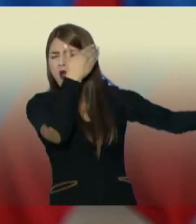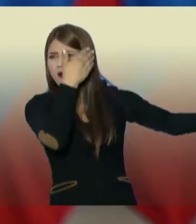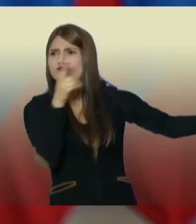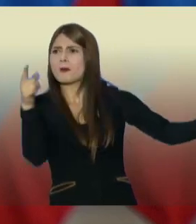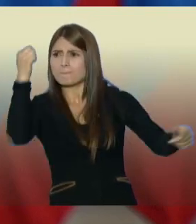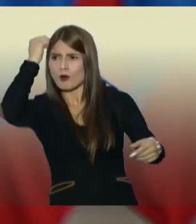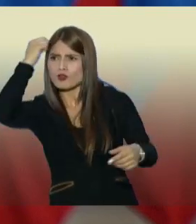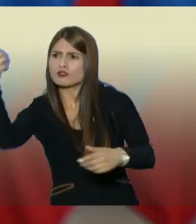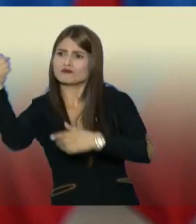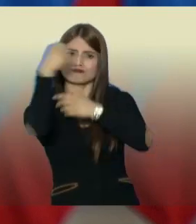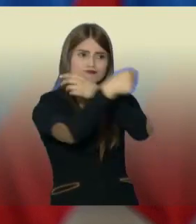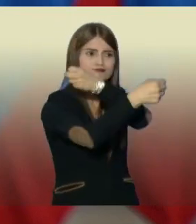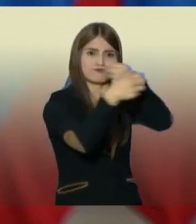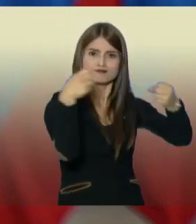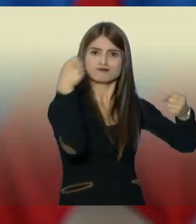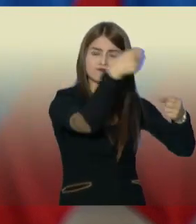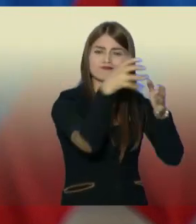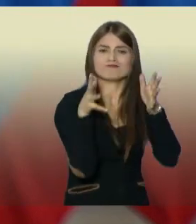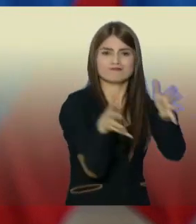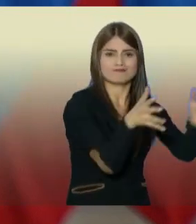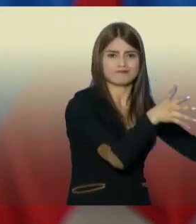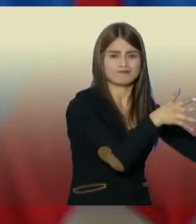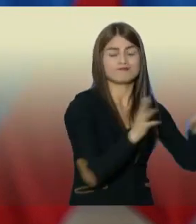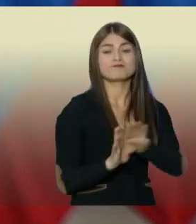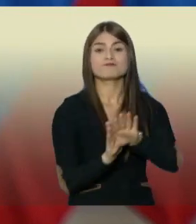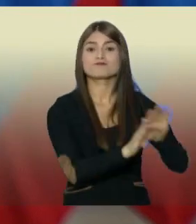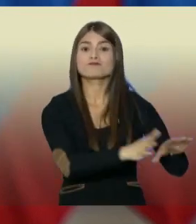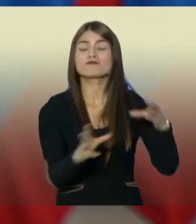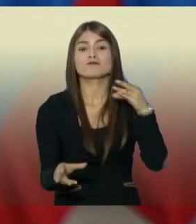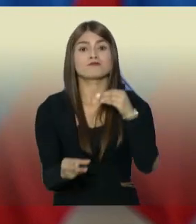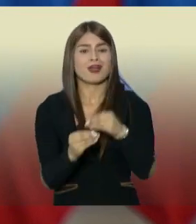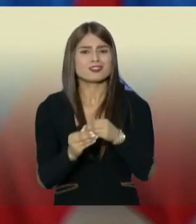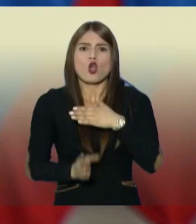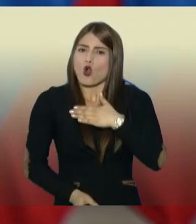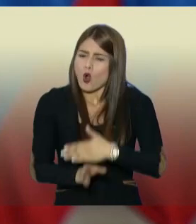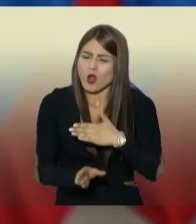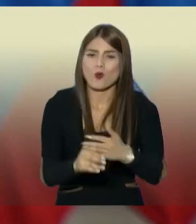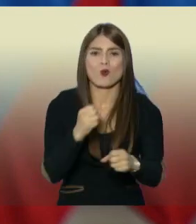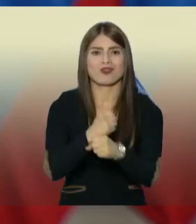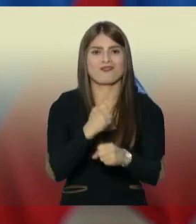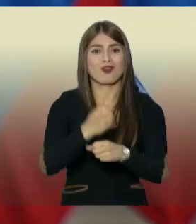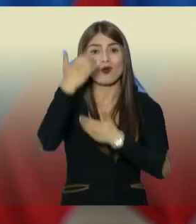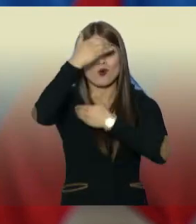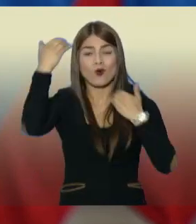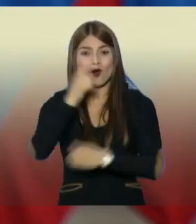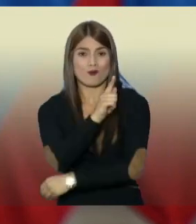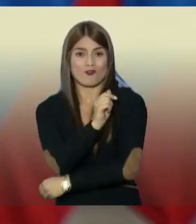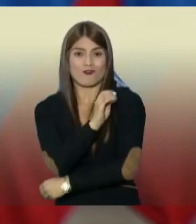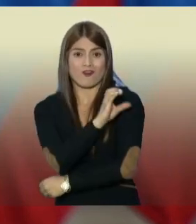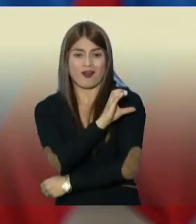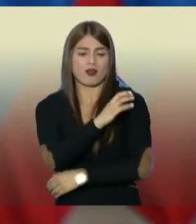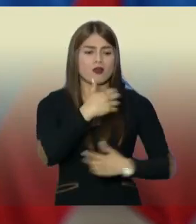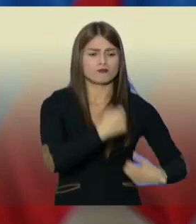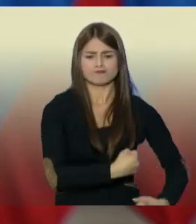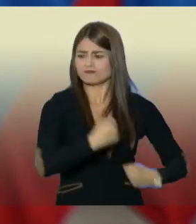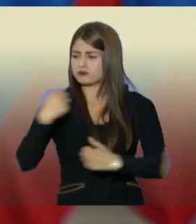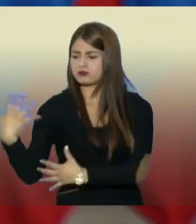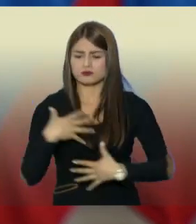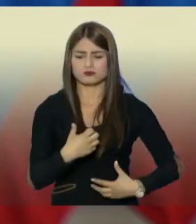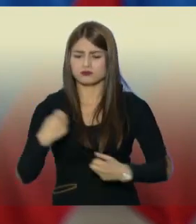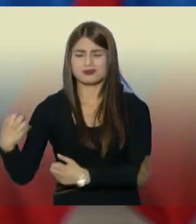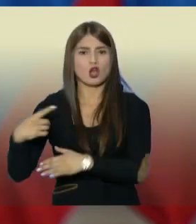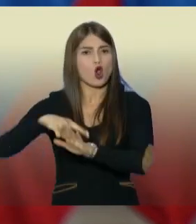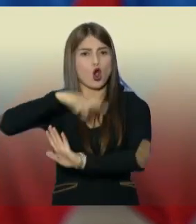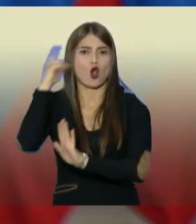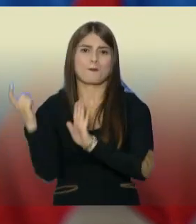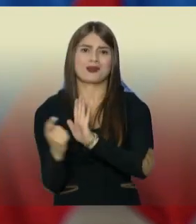también hemos avanzado en el desarme completo y definitivo de las FARC a pesar de los retrasos que hemos sufrido entre